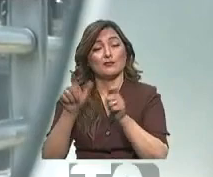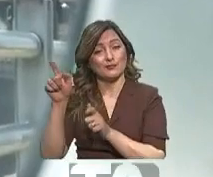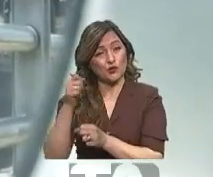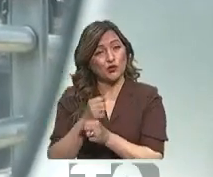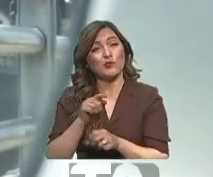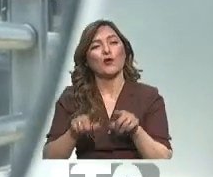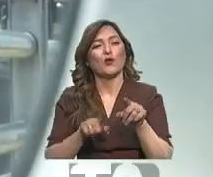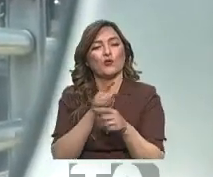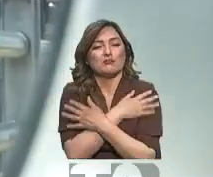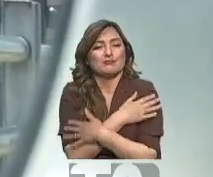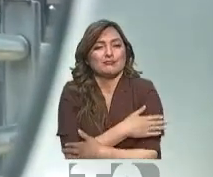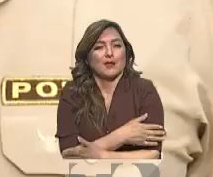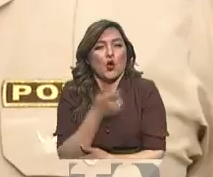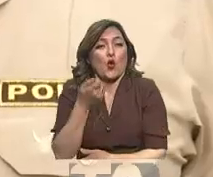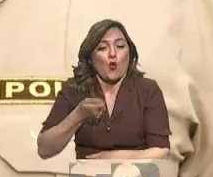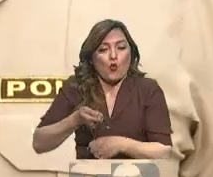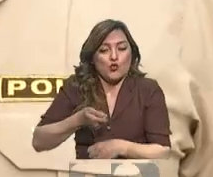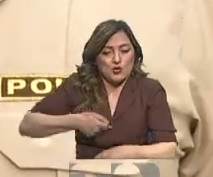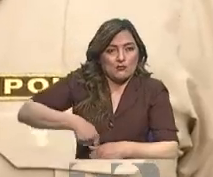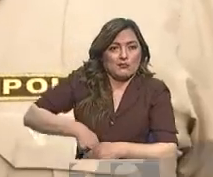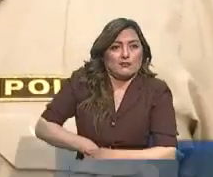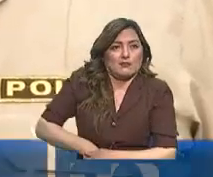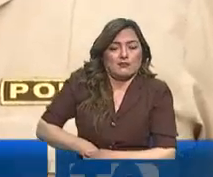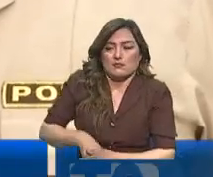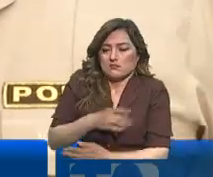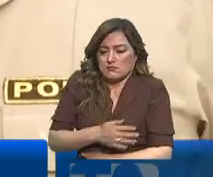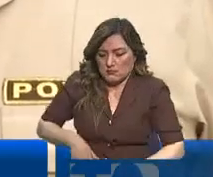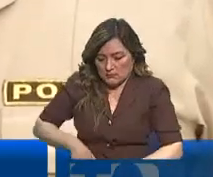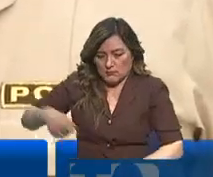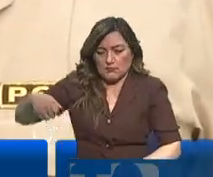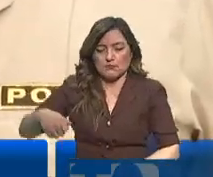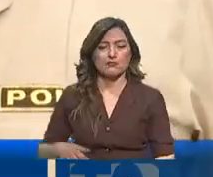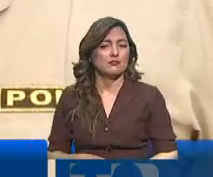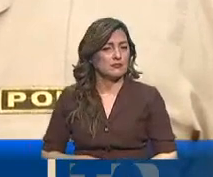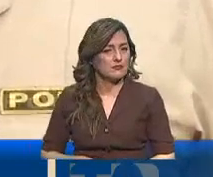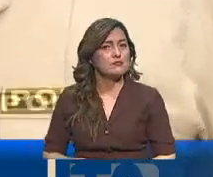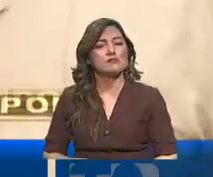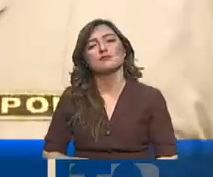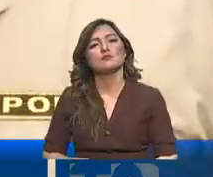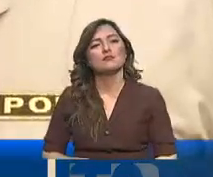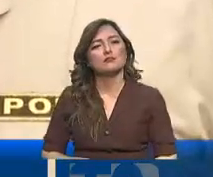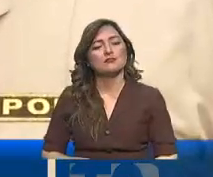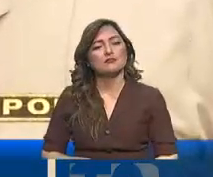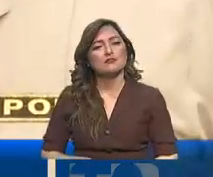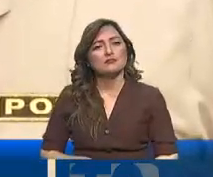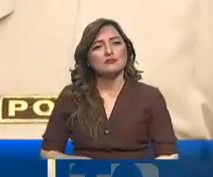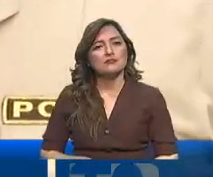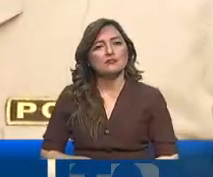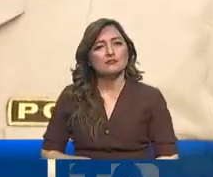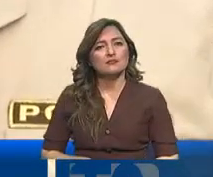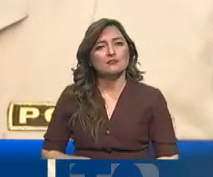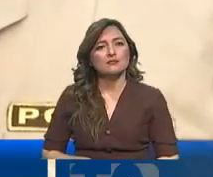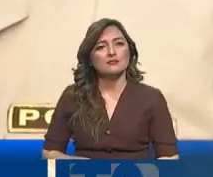actividad son hallados con armas blancas cuando se encuentra un arma blanca le retiramos se hace el ingreso respectivo más común es encontrar